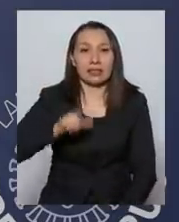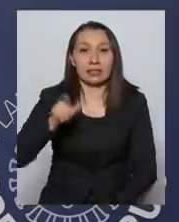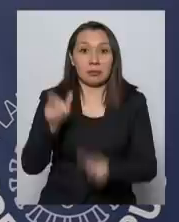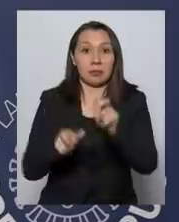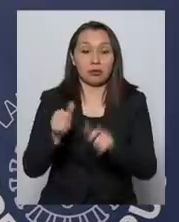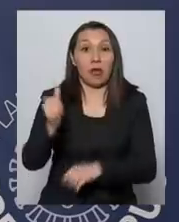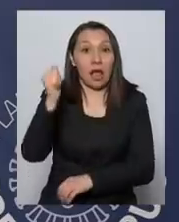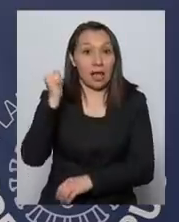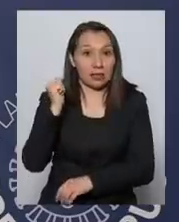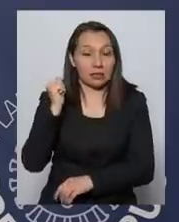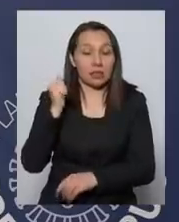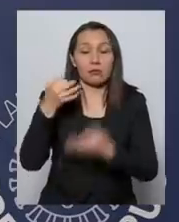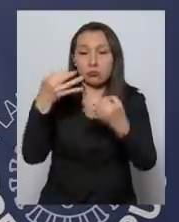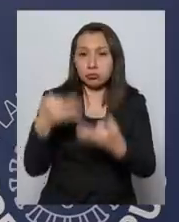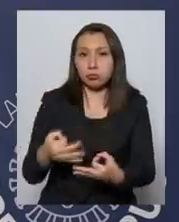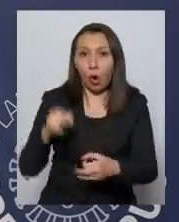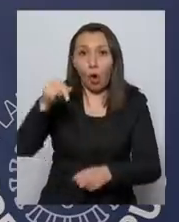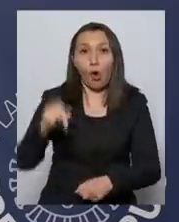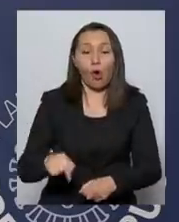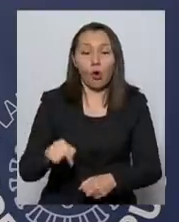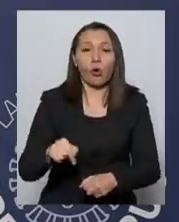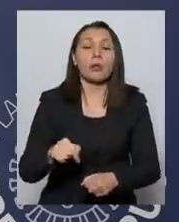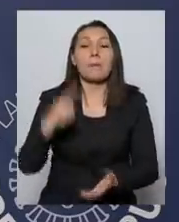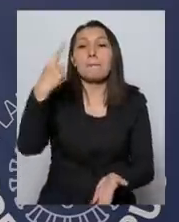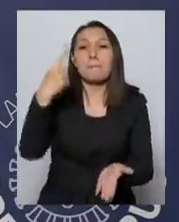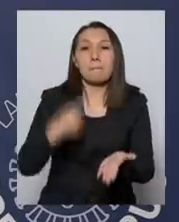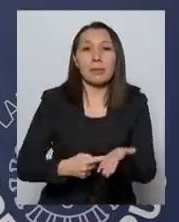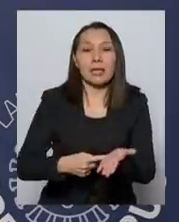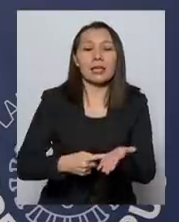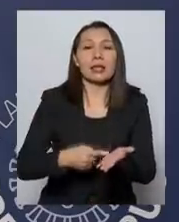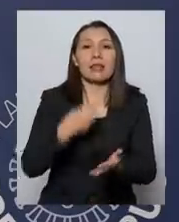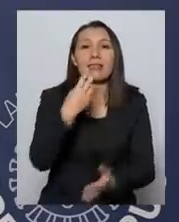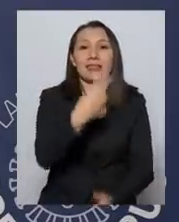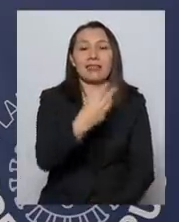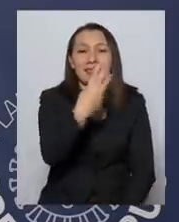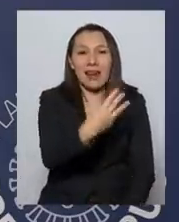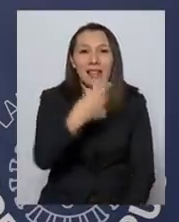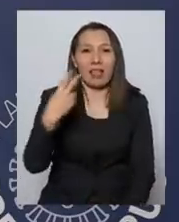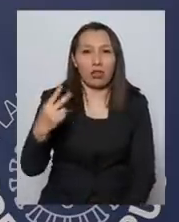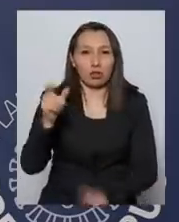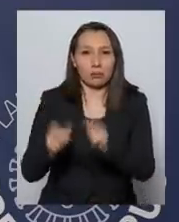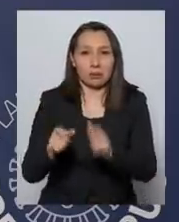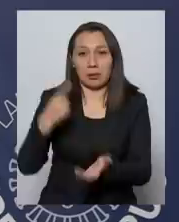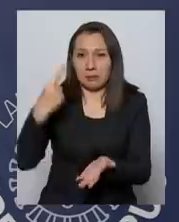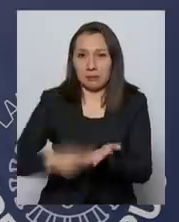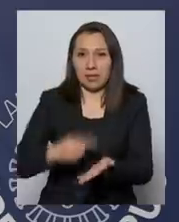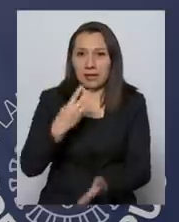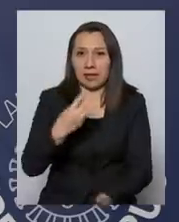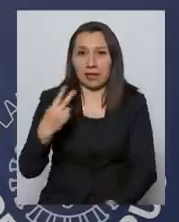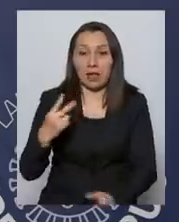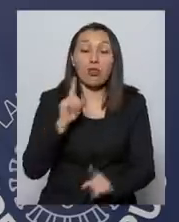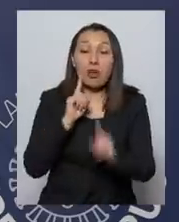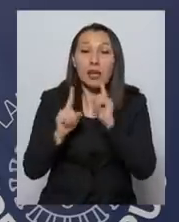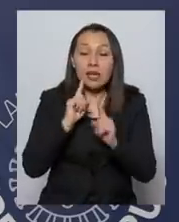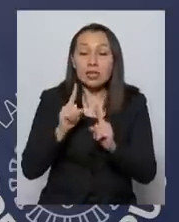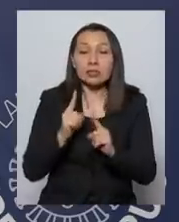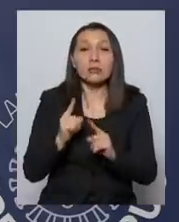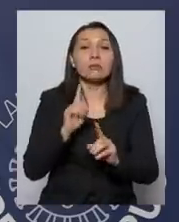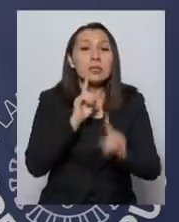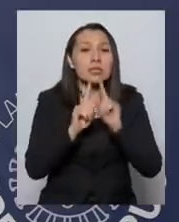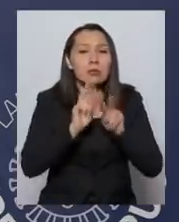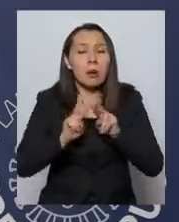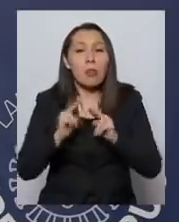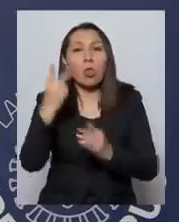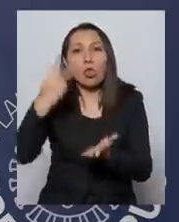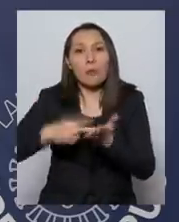casos nuevos. La cifra de hoy día corresponde a 1.032. Esto a pesar de que se hicieron 2.000